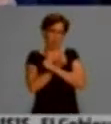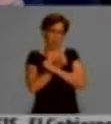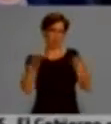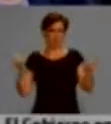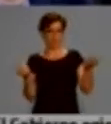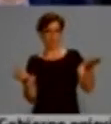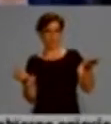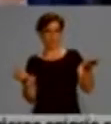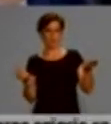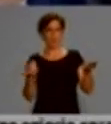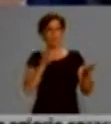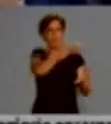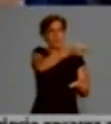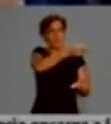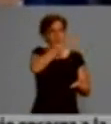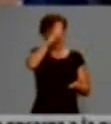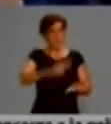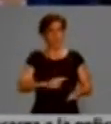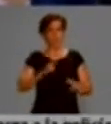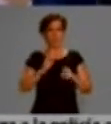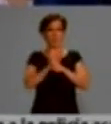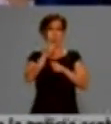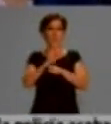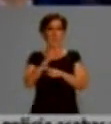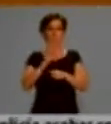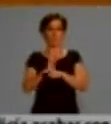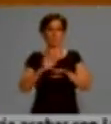ya que no respeta al Parlamento, señor Rajoy.